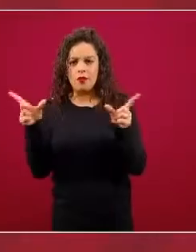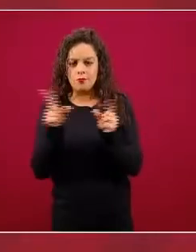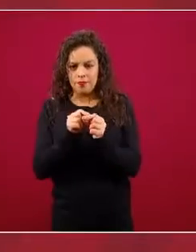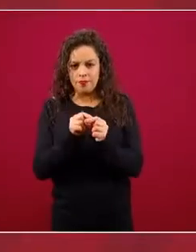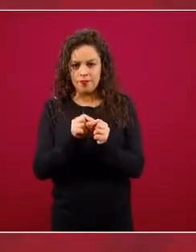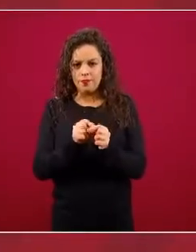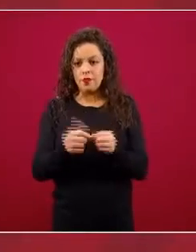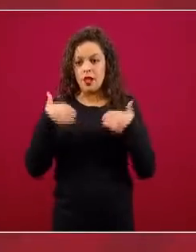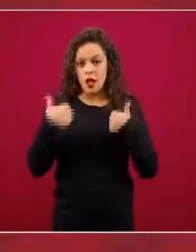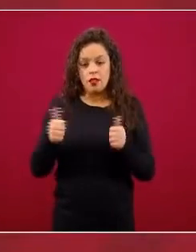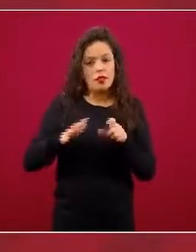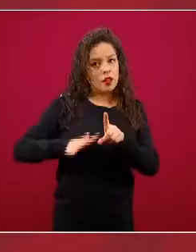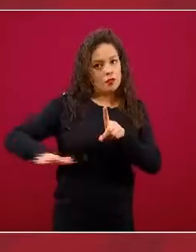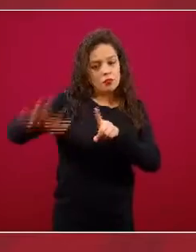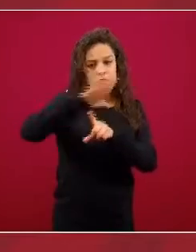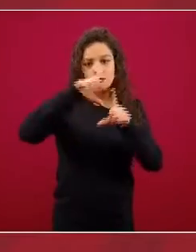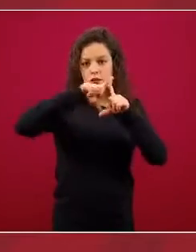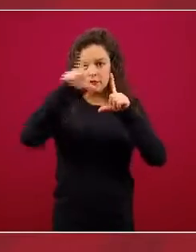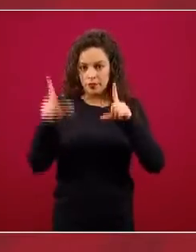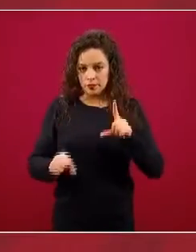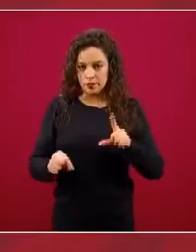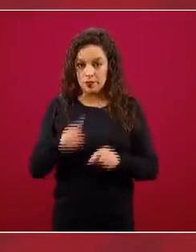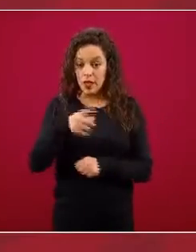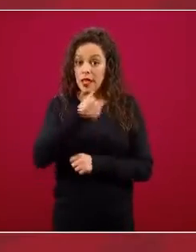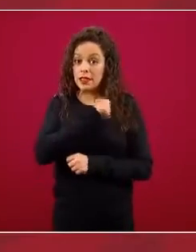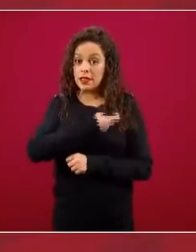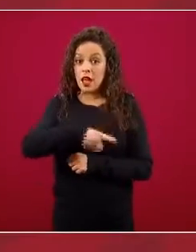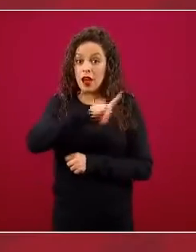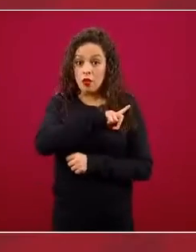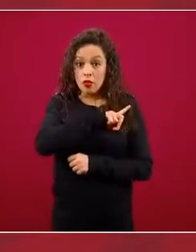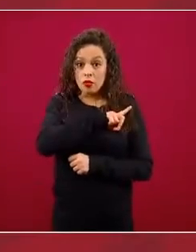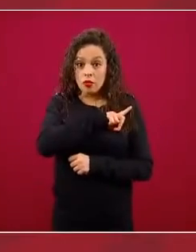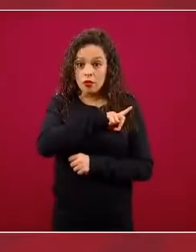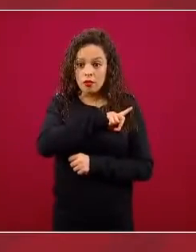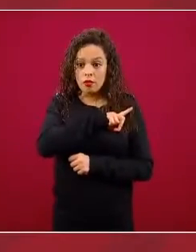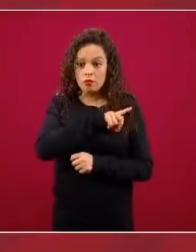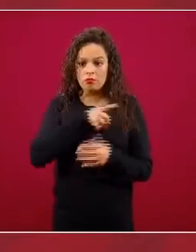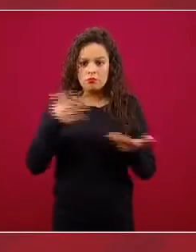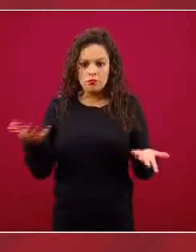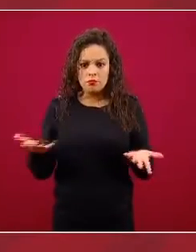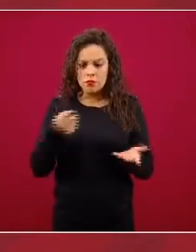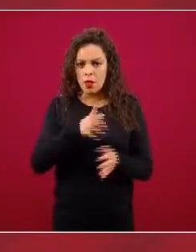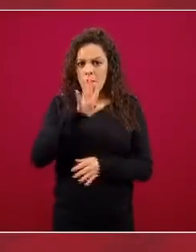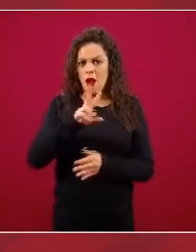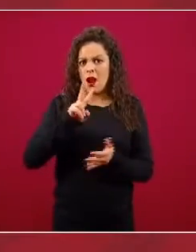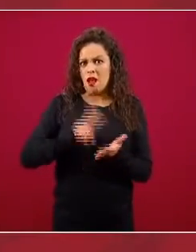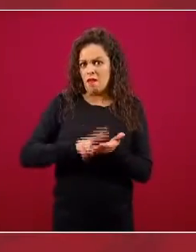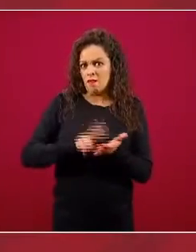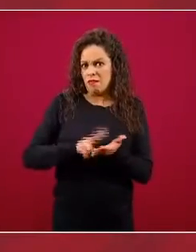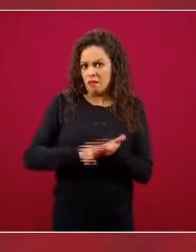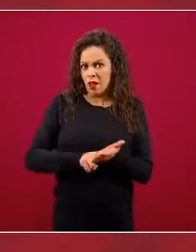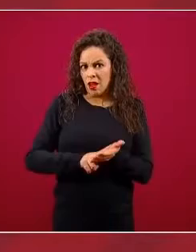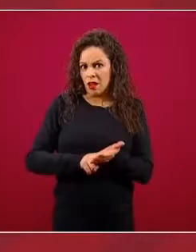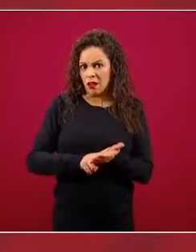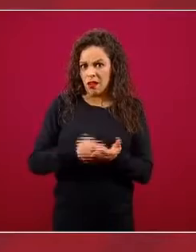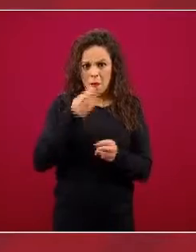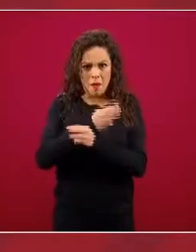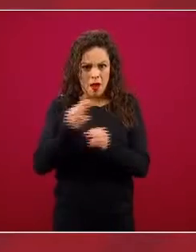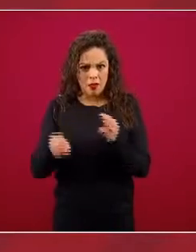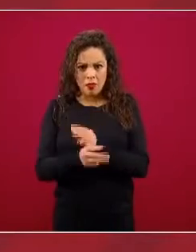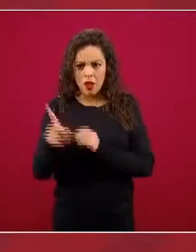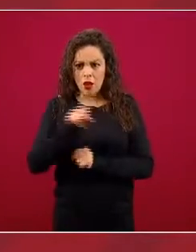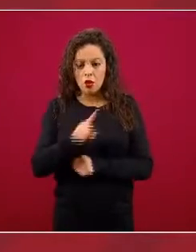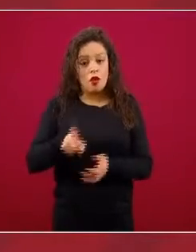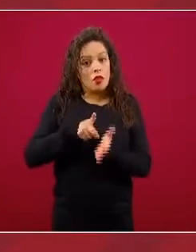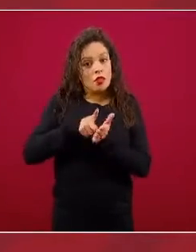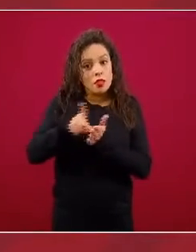claro. La salud no es un privilegio, no es una mercancía, la salud es un derecho, está consagrado en la